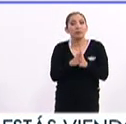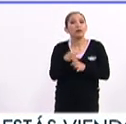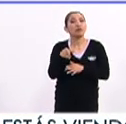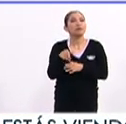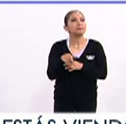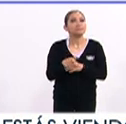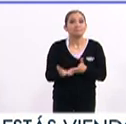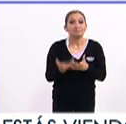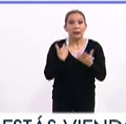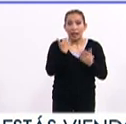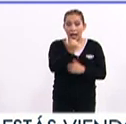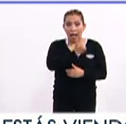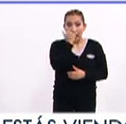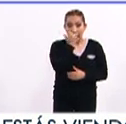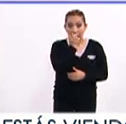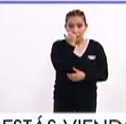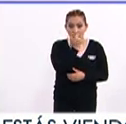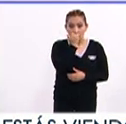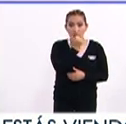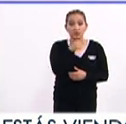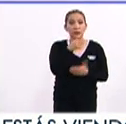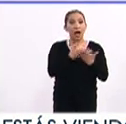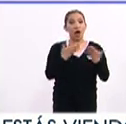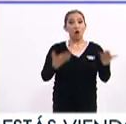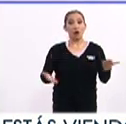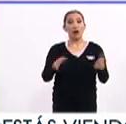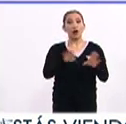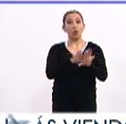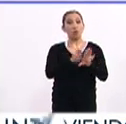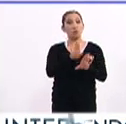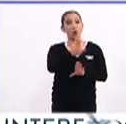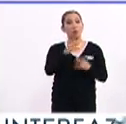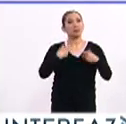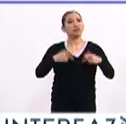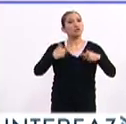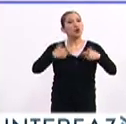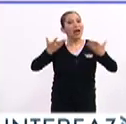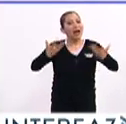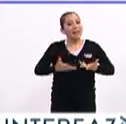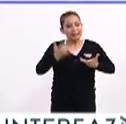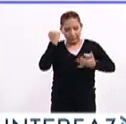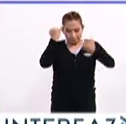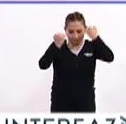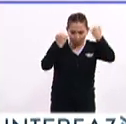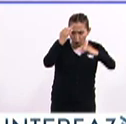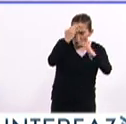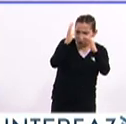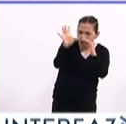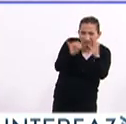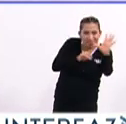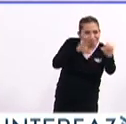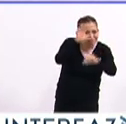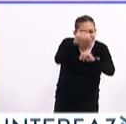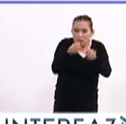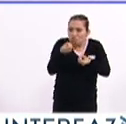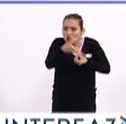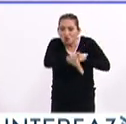donde los alumnos se vuelven sujetos productores del conocimiento y, por